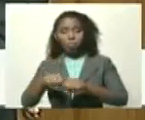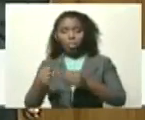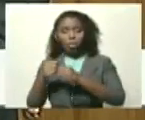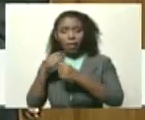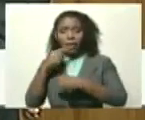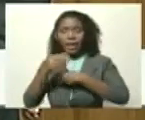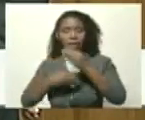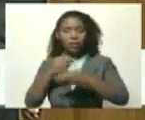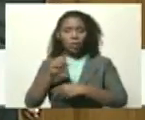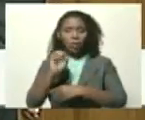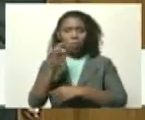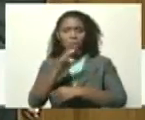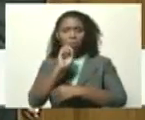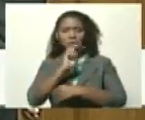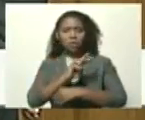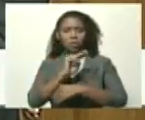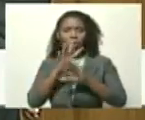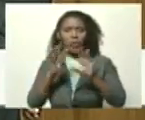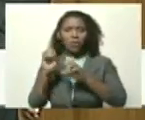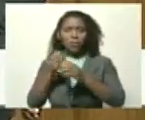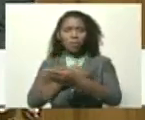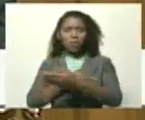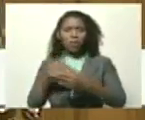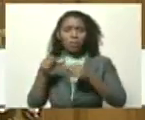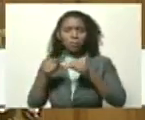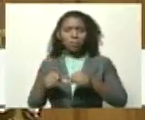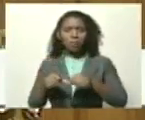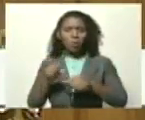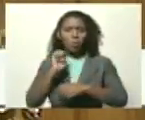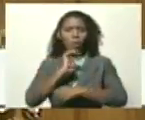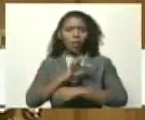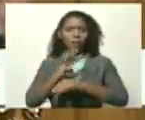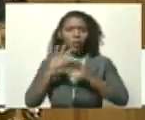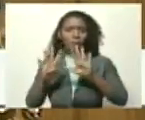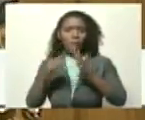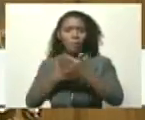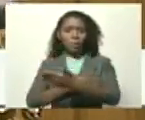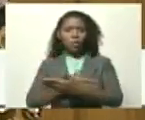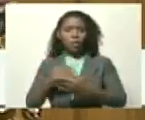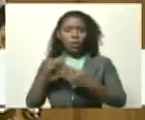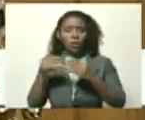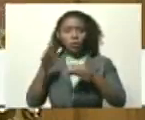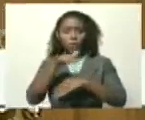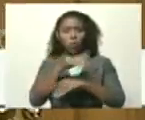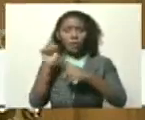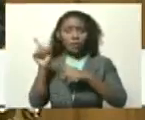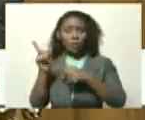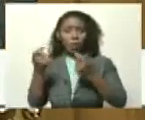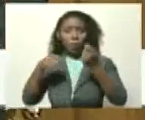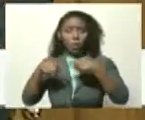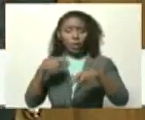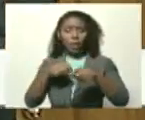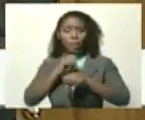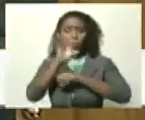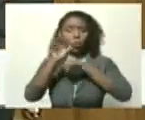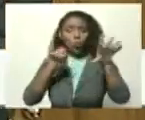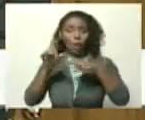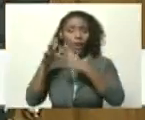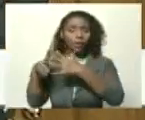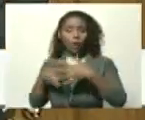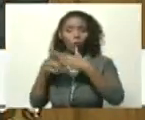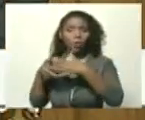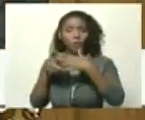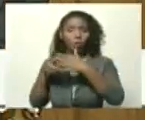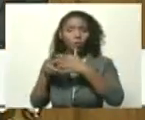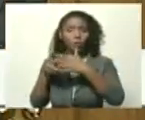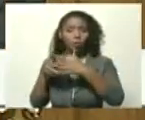algo así como 290 millones y quedaron 49 millones, todo eso en cuentas depositadas en los Estados Unidos de